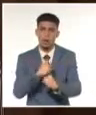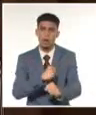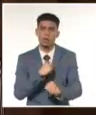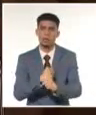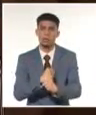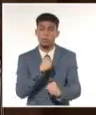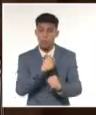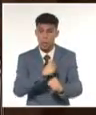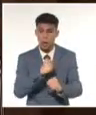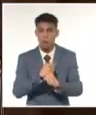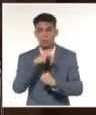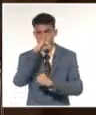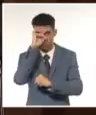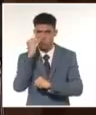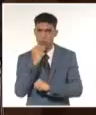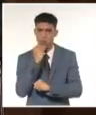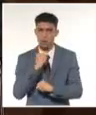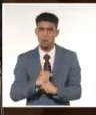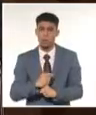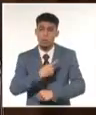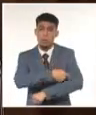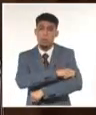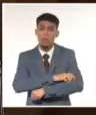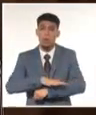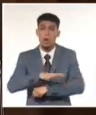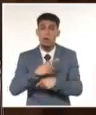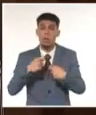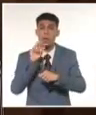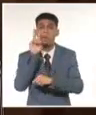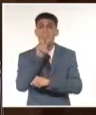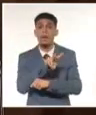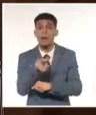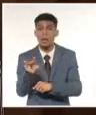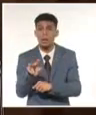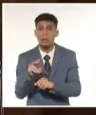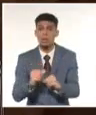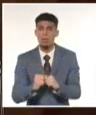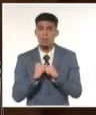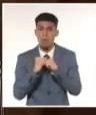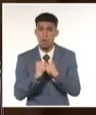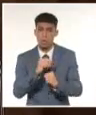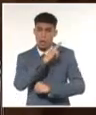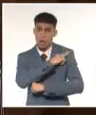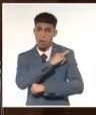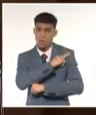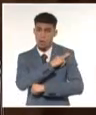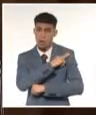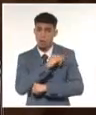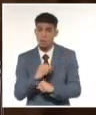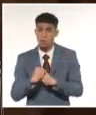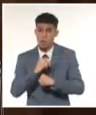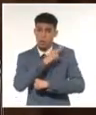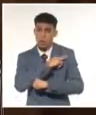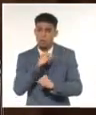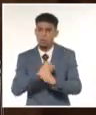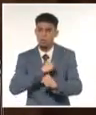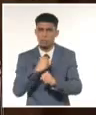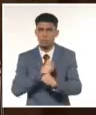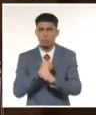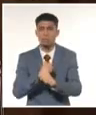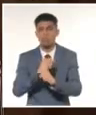pueblo tiene que ver que su fuerza, su energía, su intransigencia ante lo mal hecho se traduce en